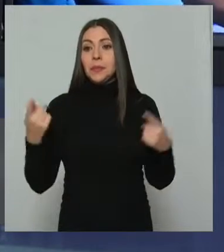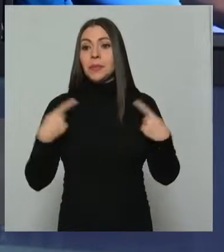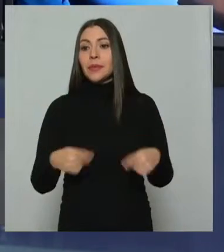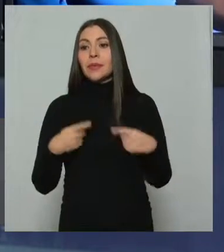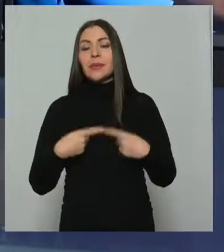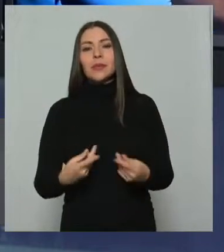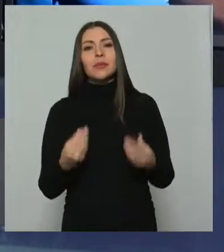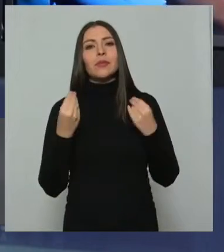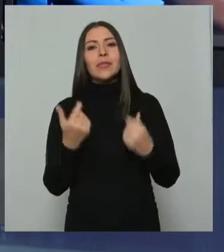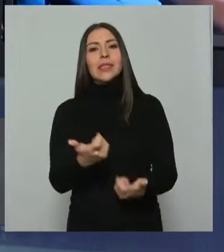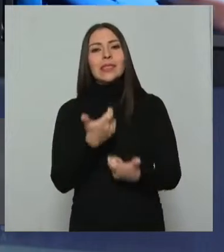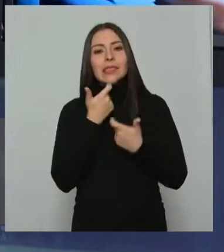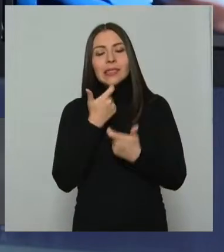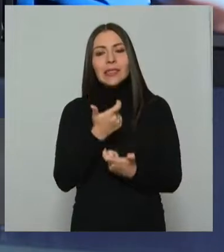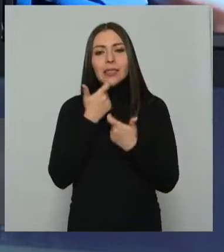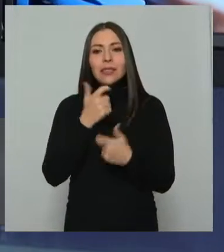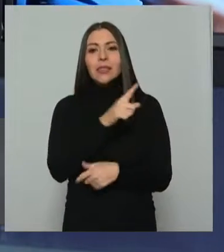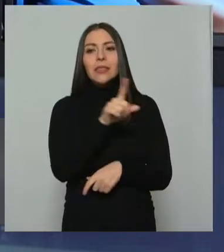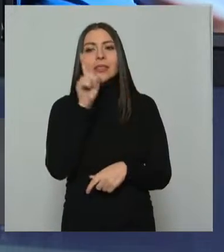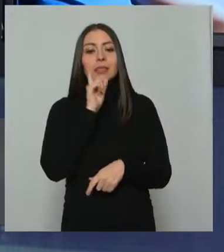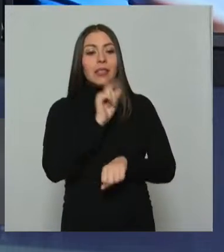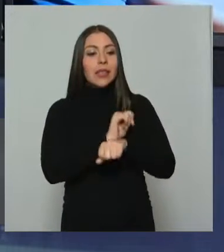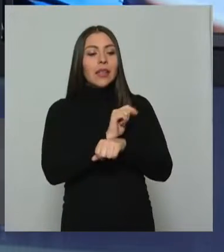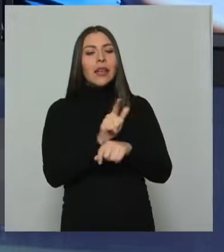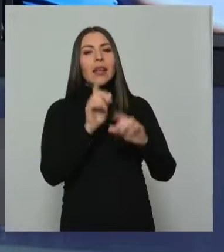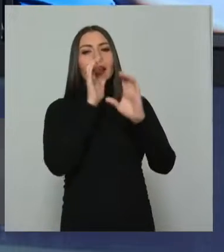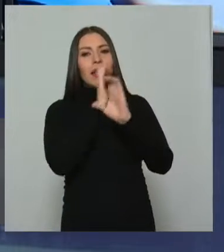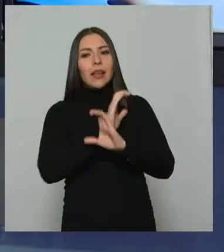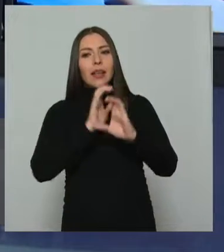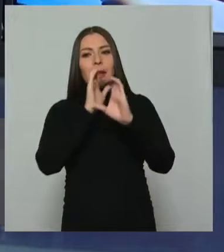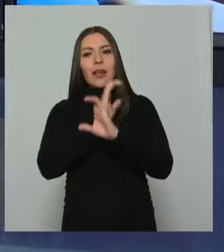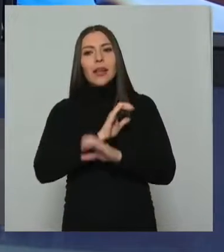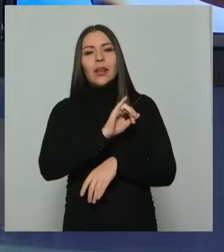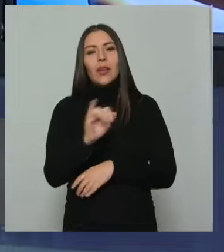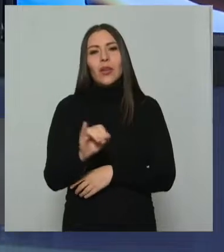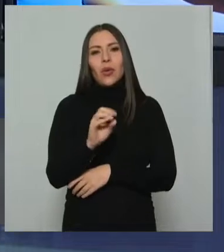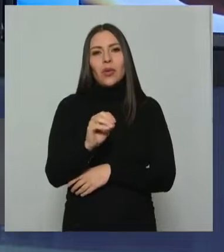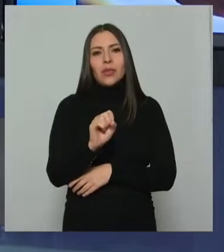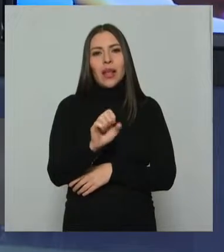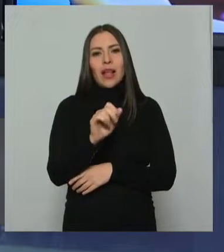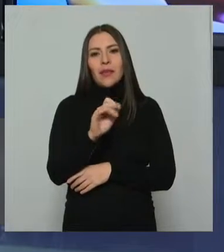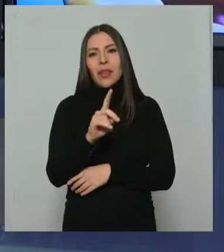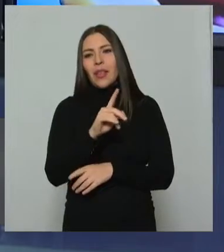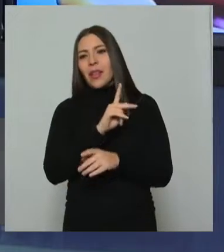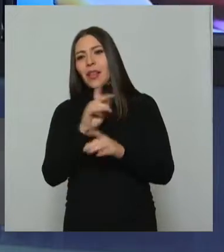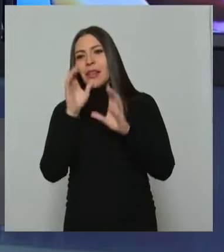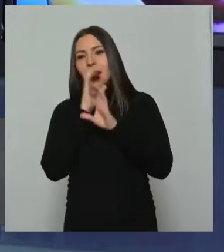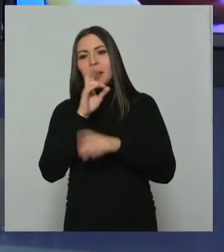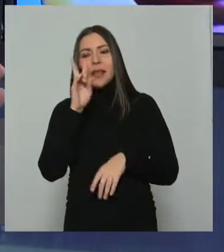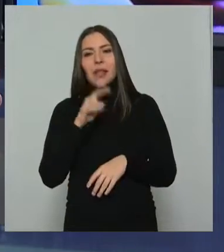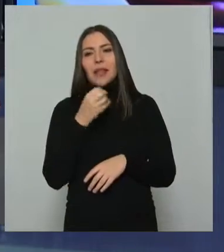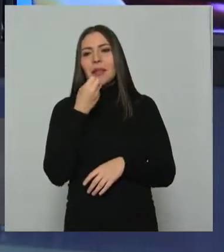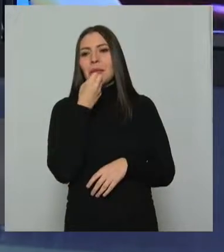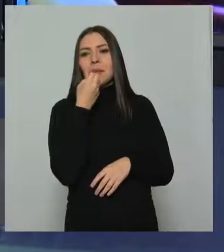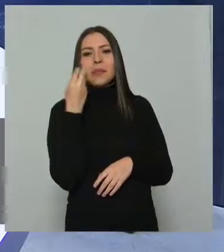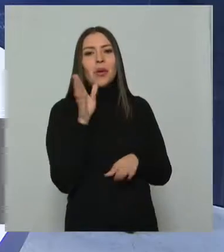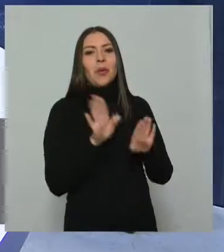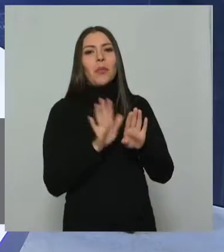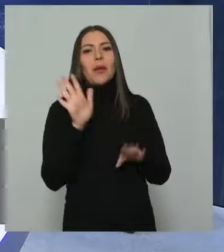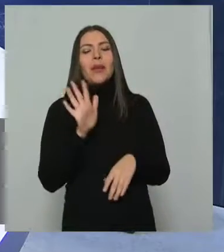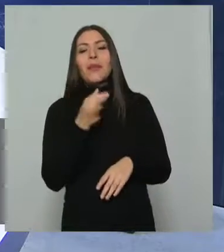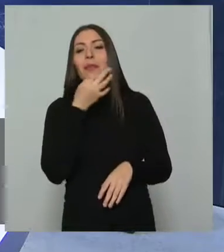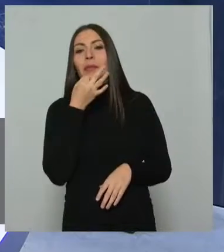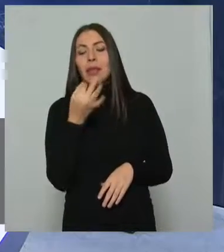mucho, cantó con las actrices una canción de José Alfredo Jiménez. Bueno, no sabes, eso fue una fiesta, de verdad.